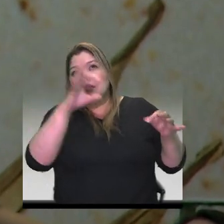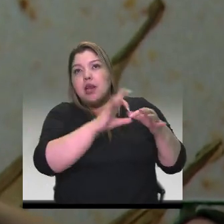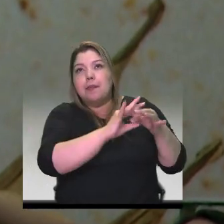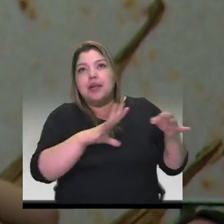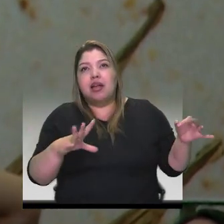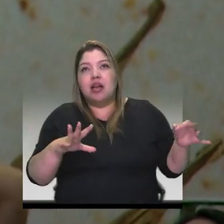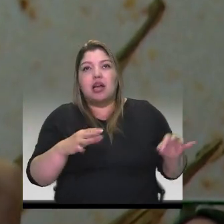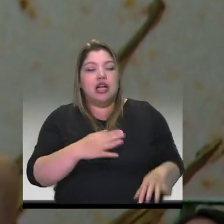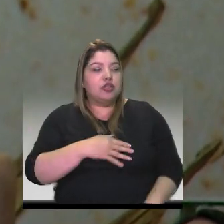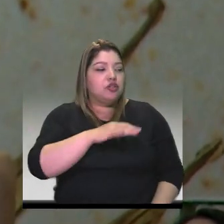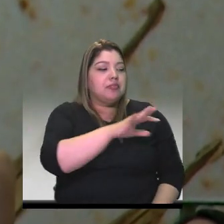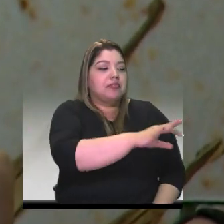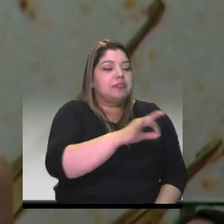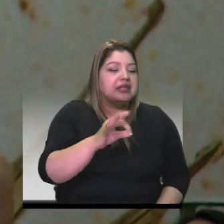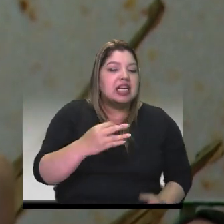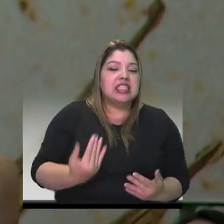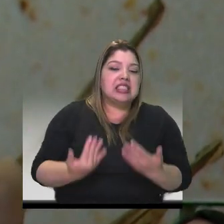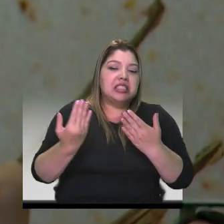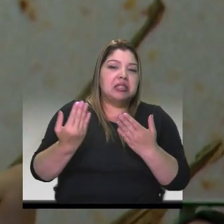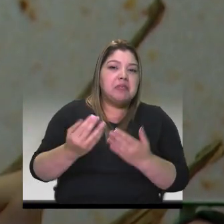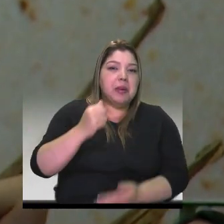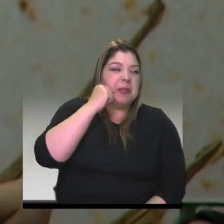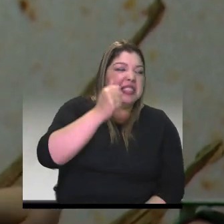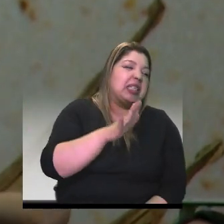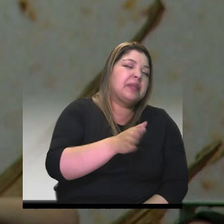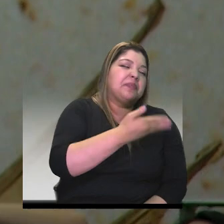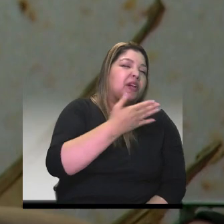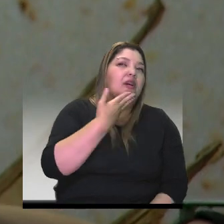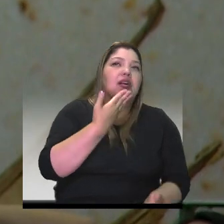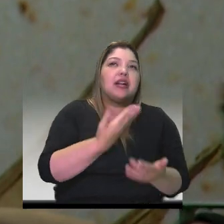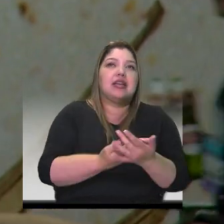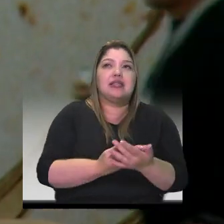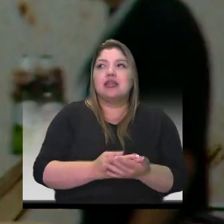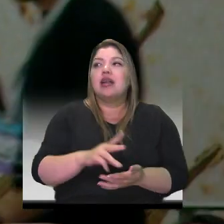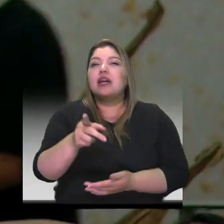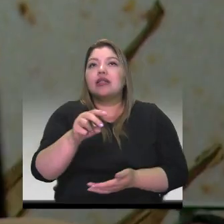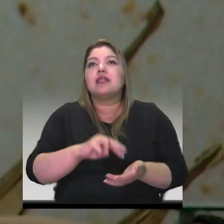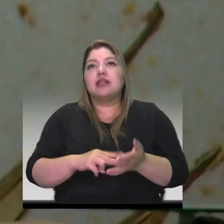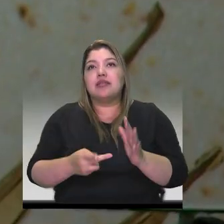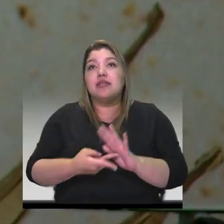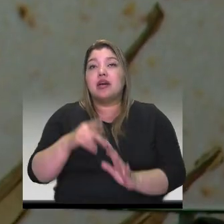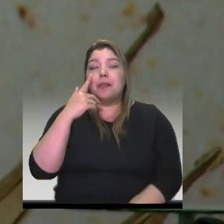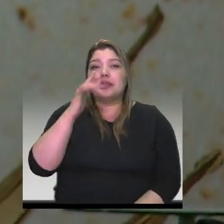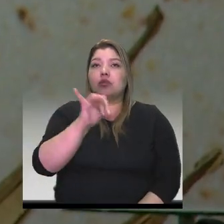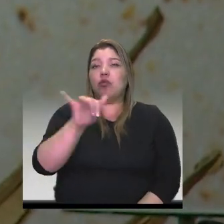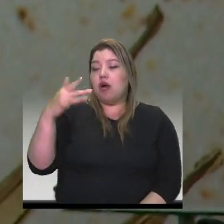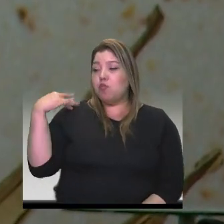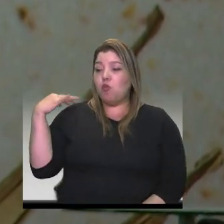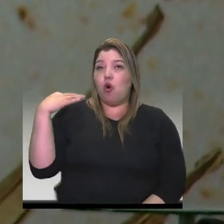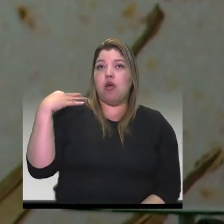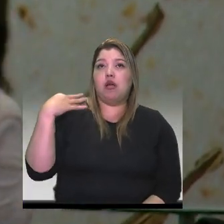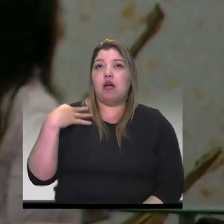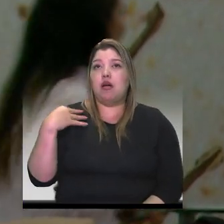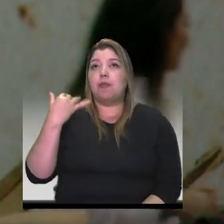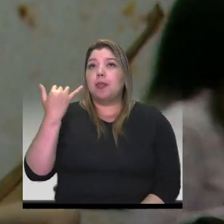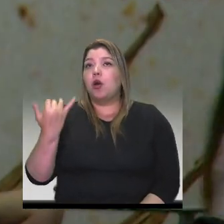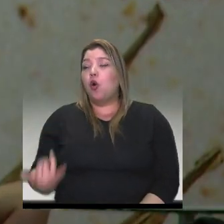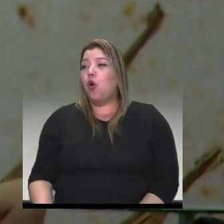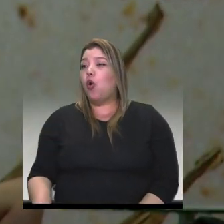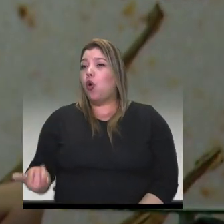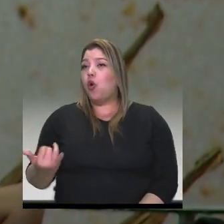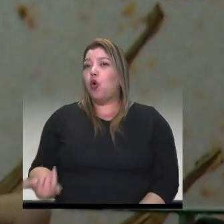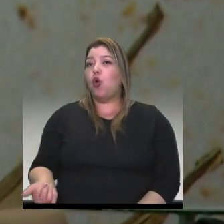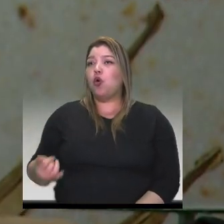esto me sirve para hoy y mañana ya cojo otra cosa, que es un poco lo que pasa con la moda y las tendencias. Hoy es marinero, mañana es